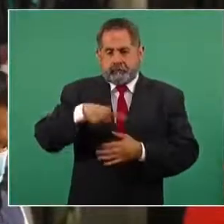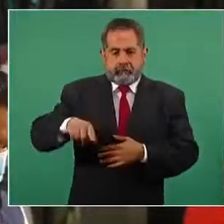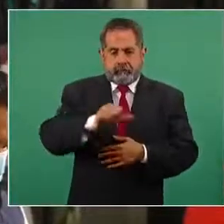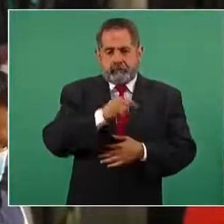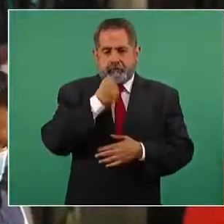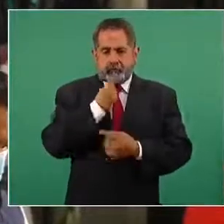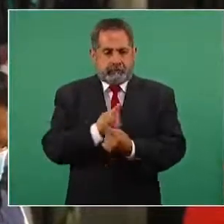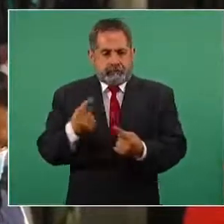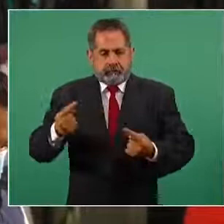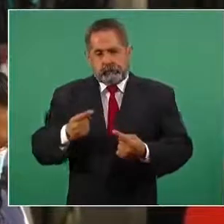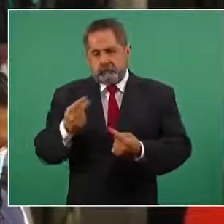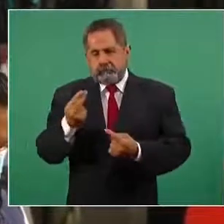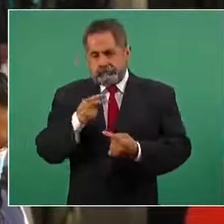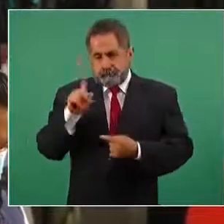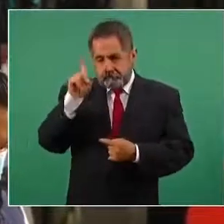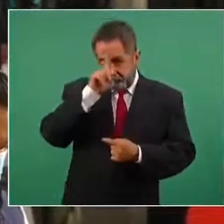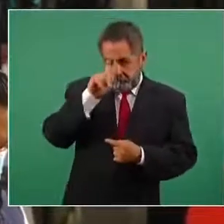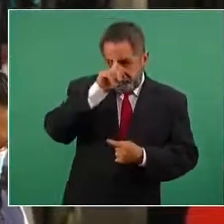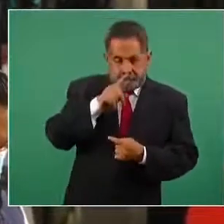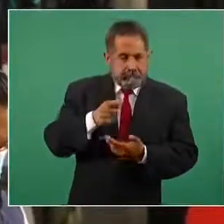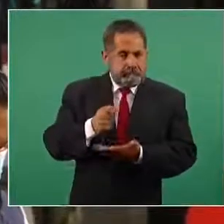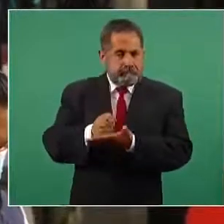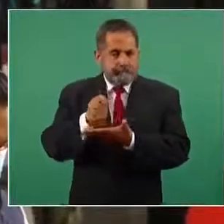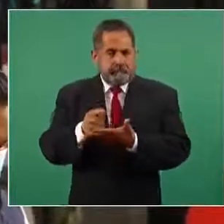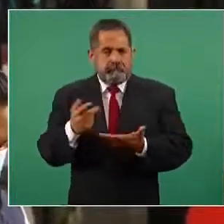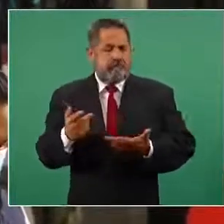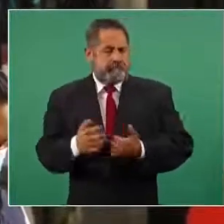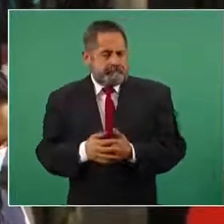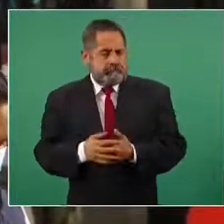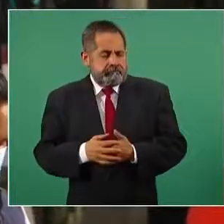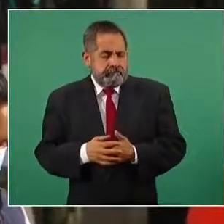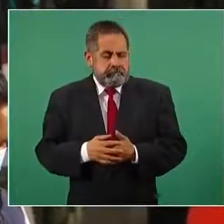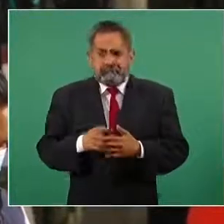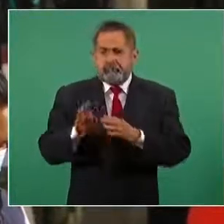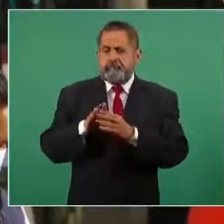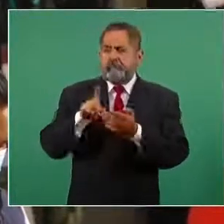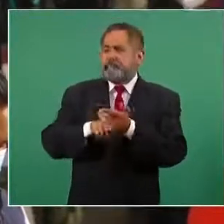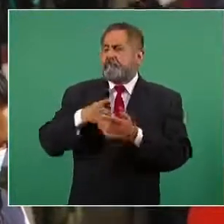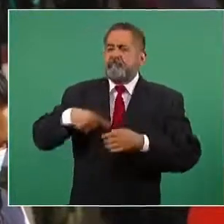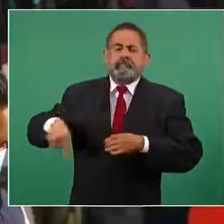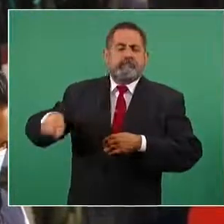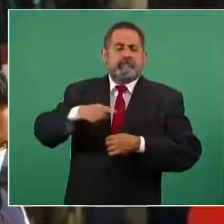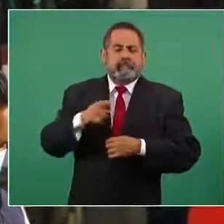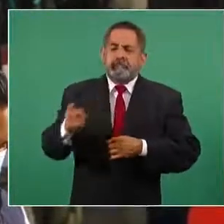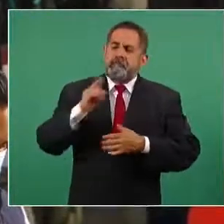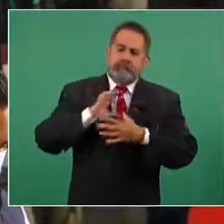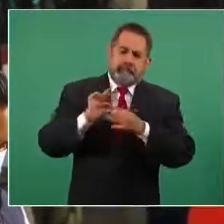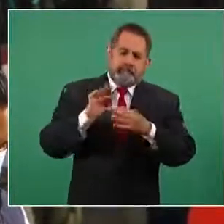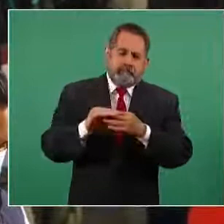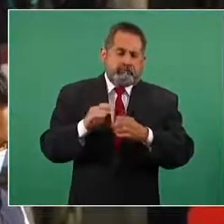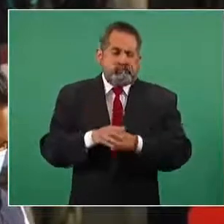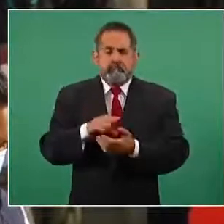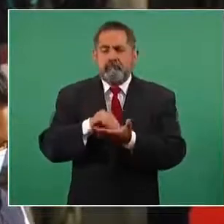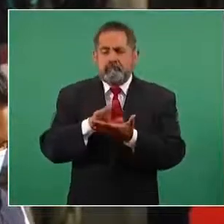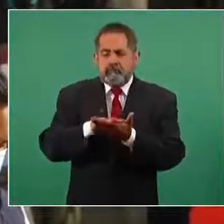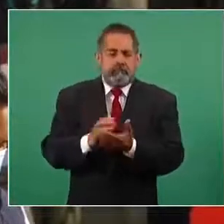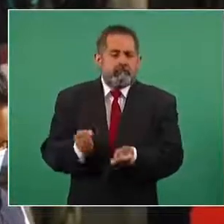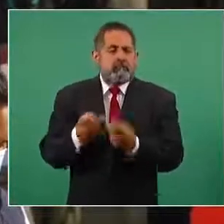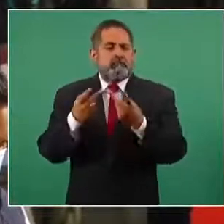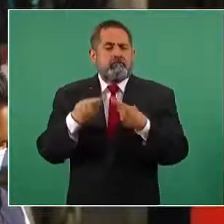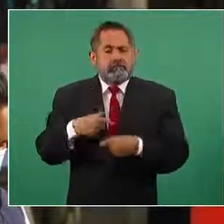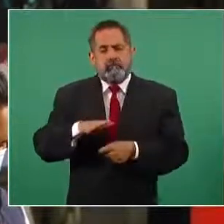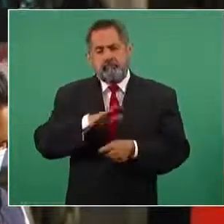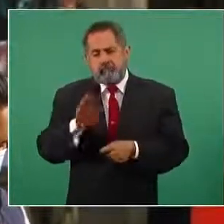lo requieren. Si nos pudiera platicar su equipo de salud, ¿cómo ha afectado a los niños esta pandemia? ¿Qué datos hay? ¿Cuántas